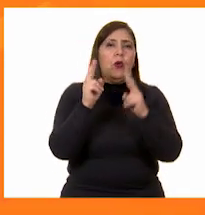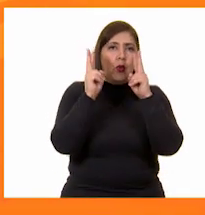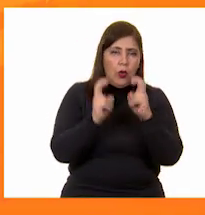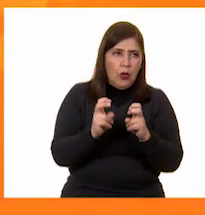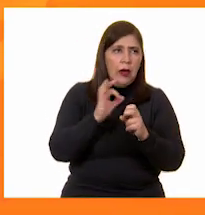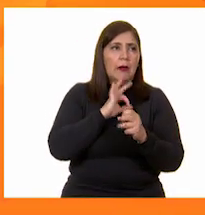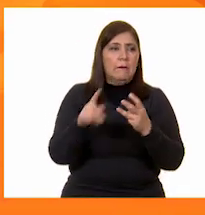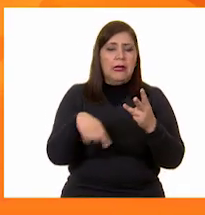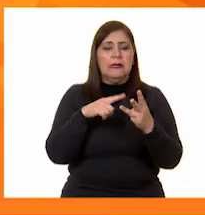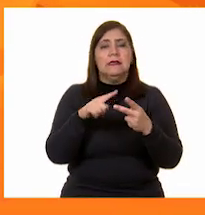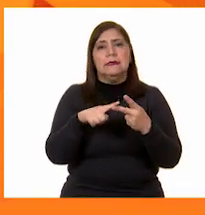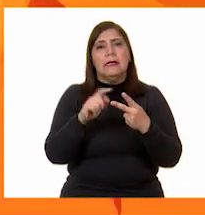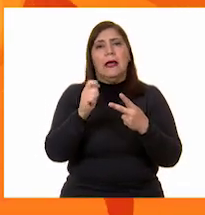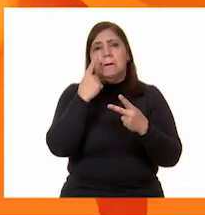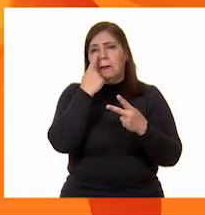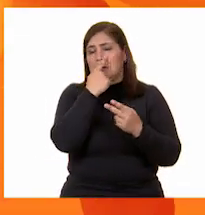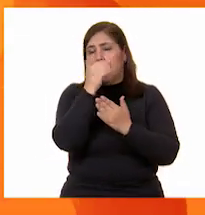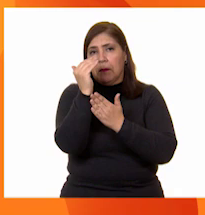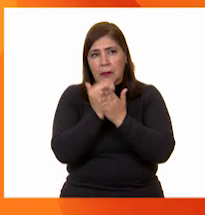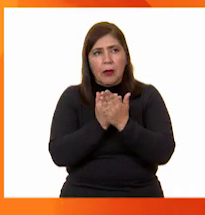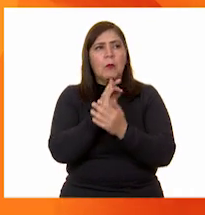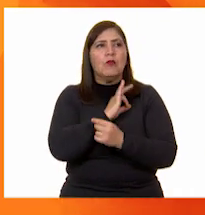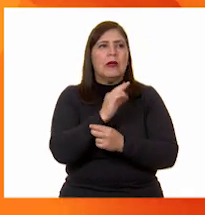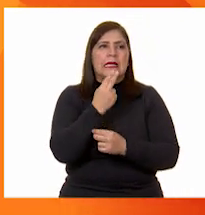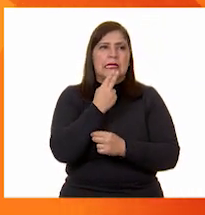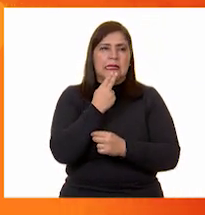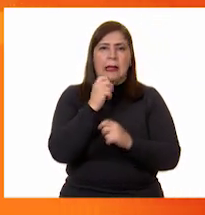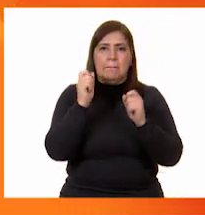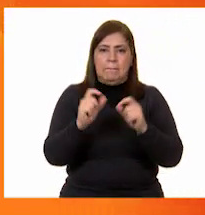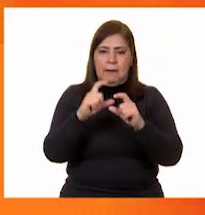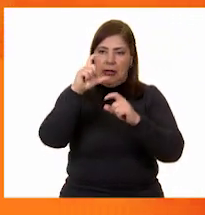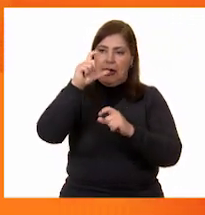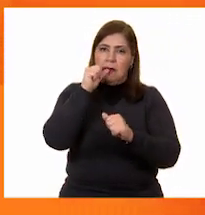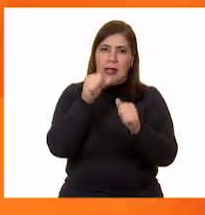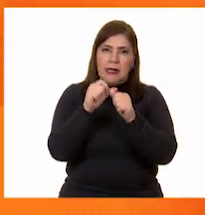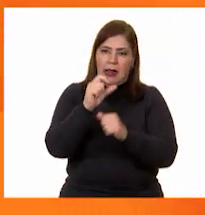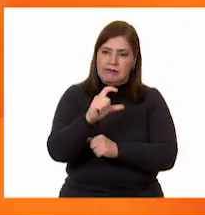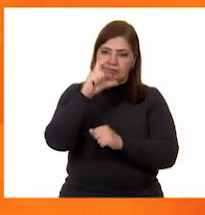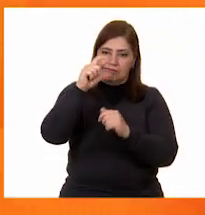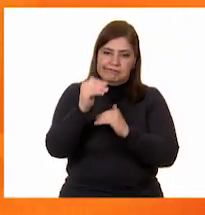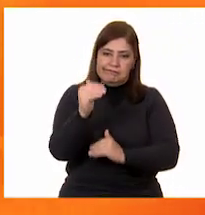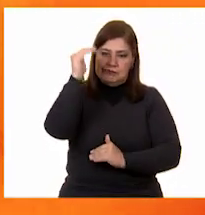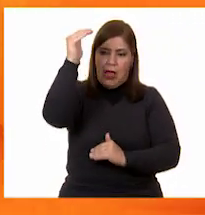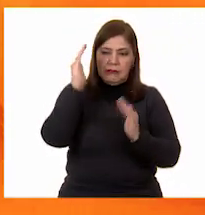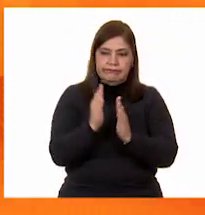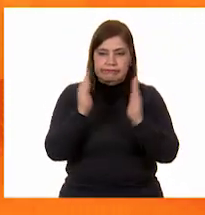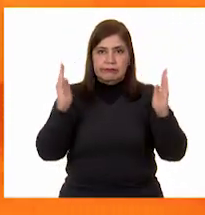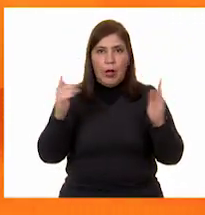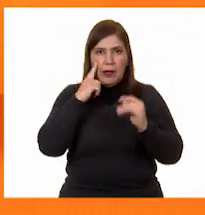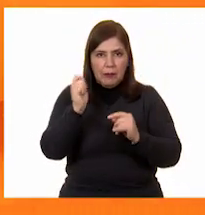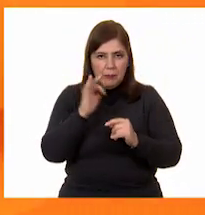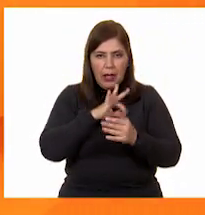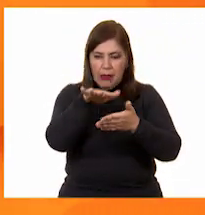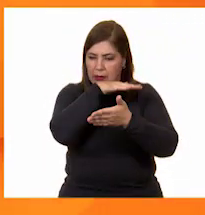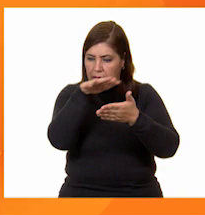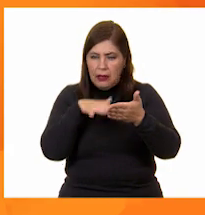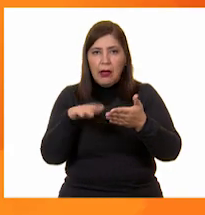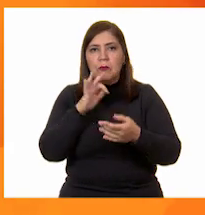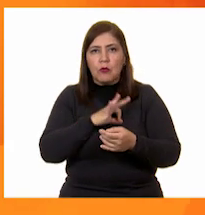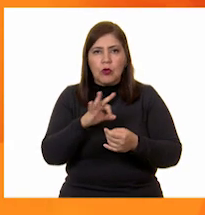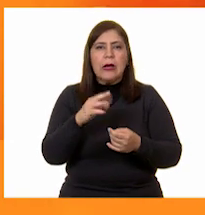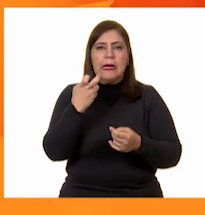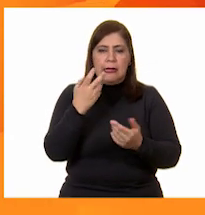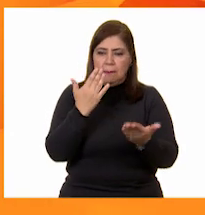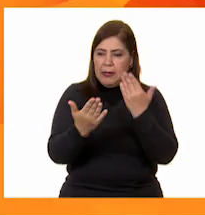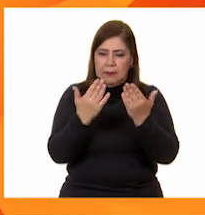caso de baja visión, se debe priorizar el uso de macrotipos o textos ampliados y procurar que los textos contrasten